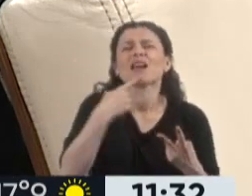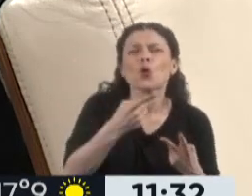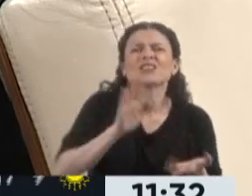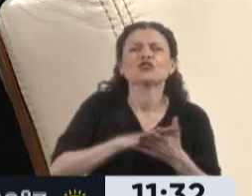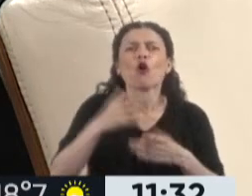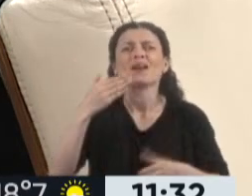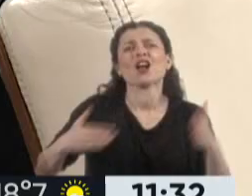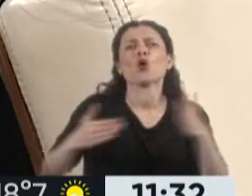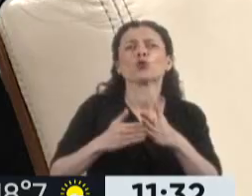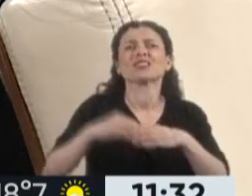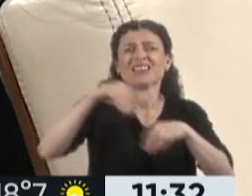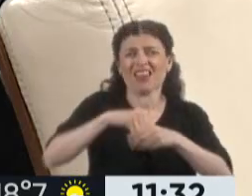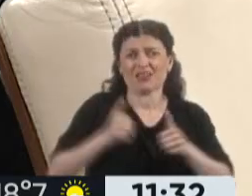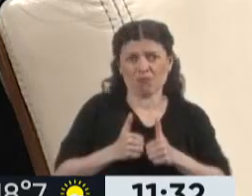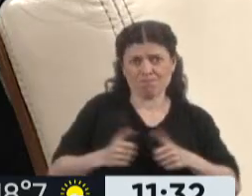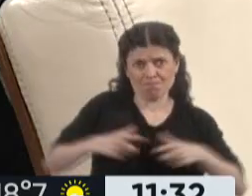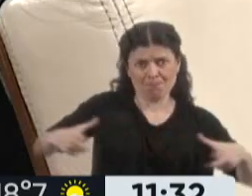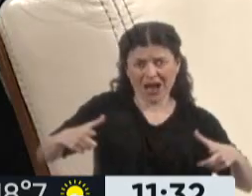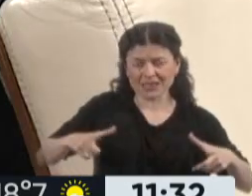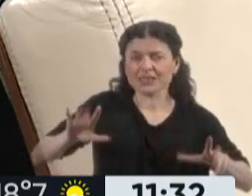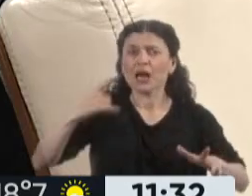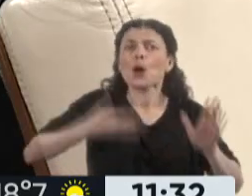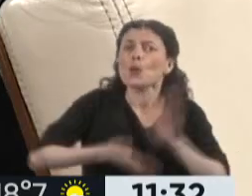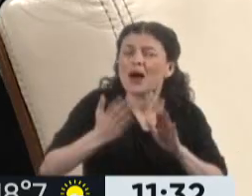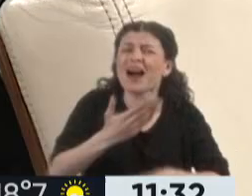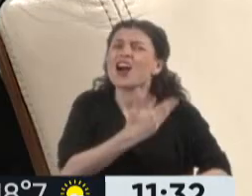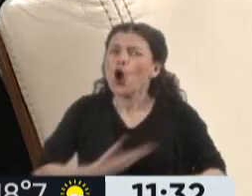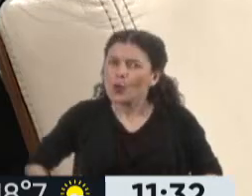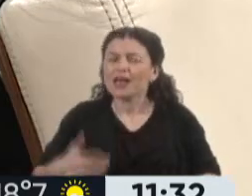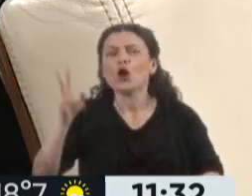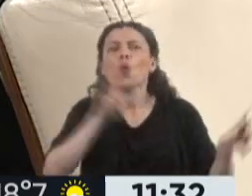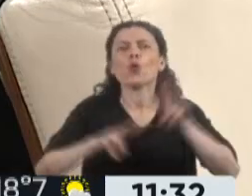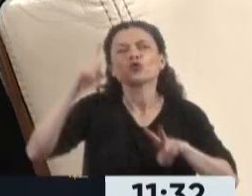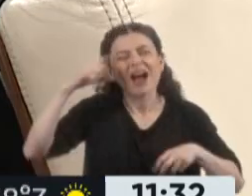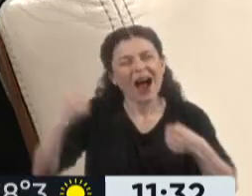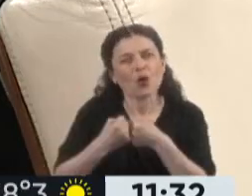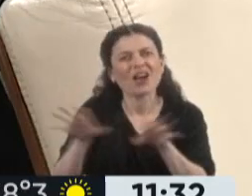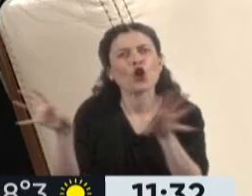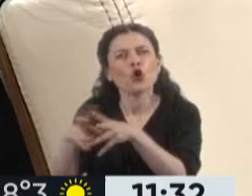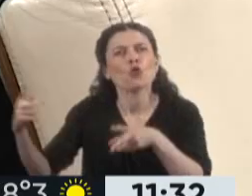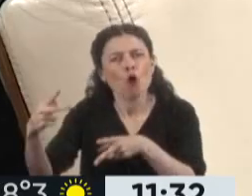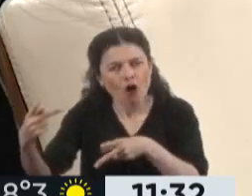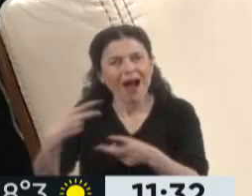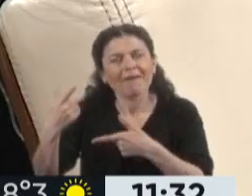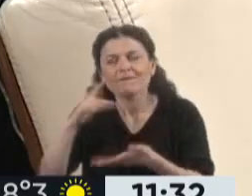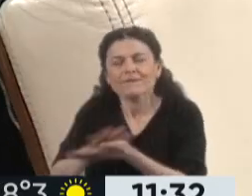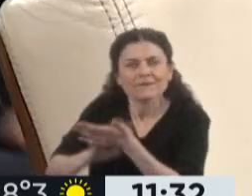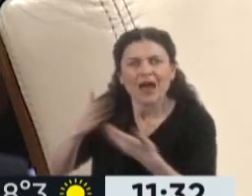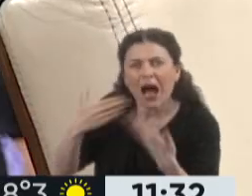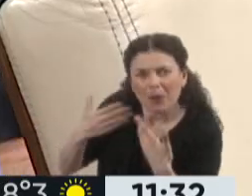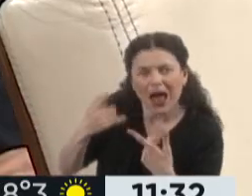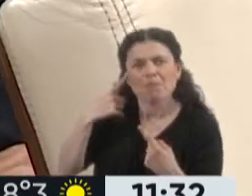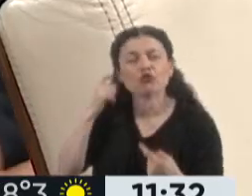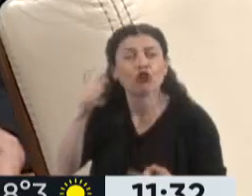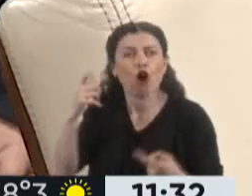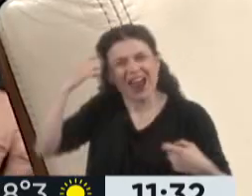Suprema. Se está hablando que el Gobierno podría negociar con los kirchneristas esa ampliación para colocar al juez Ariel Lijo.